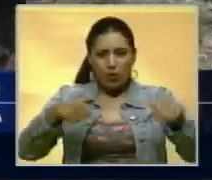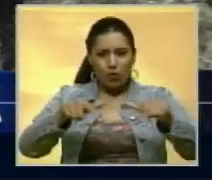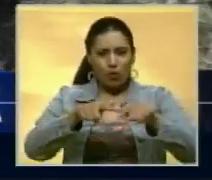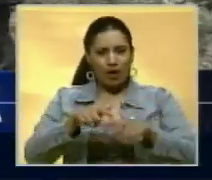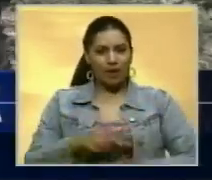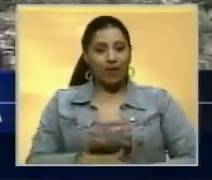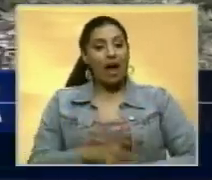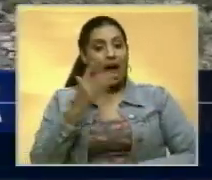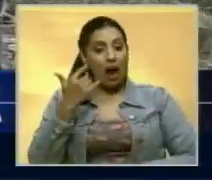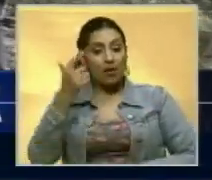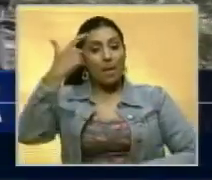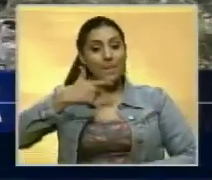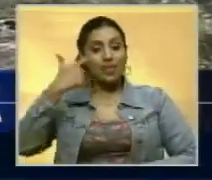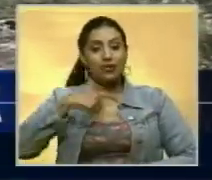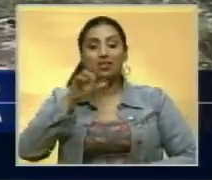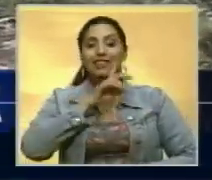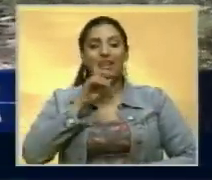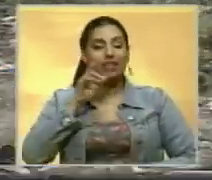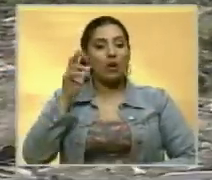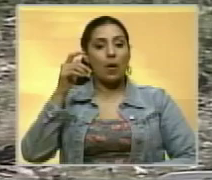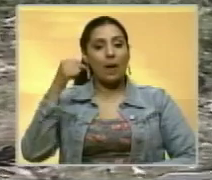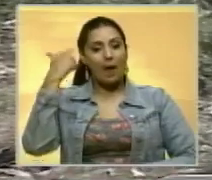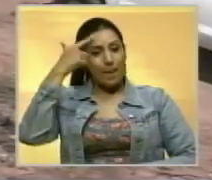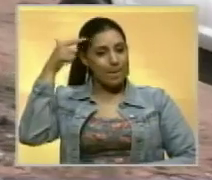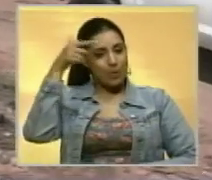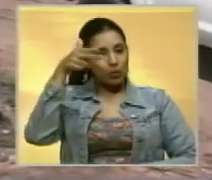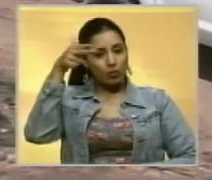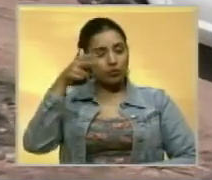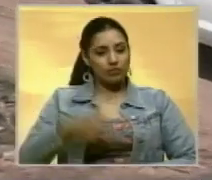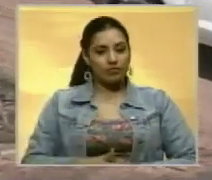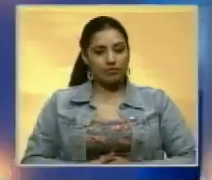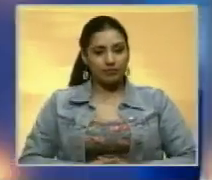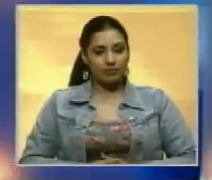en el sitio. Las víctimas presentaron disparos en la cabeza.